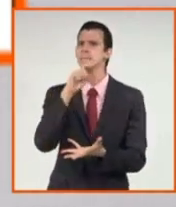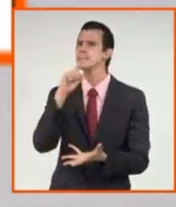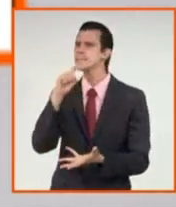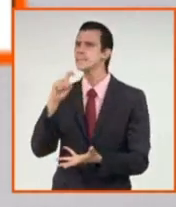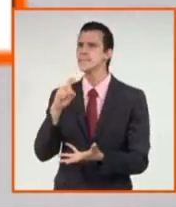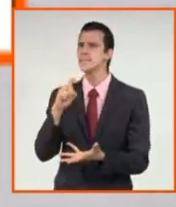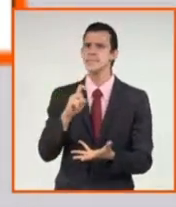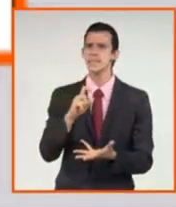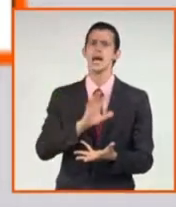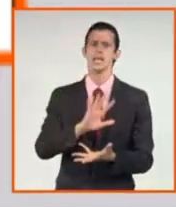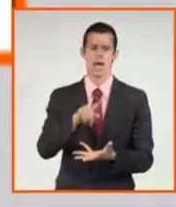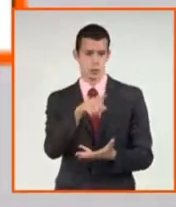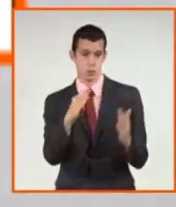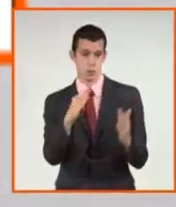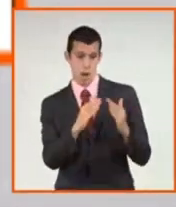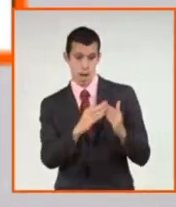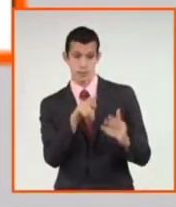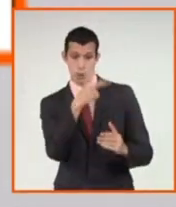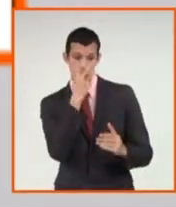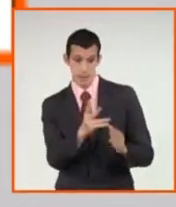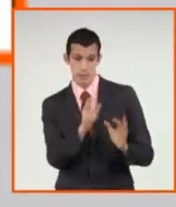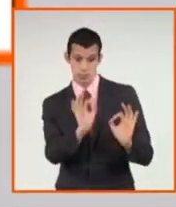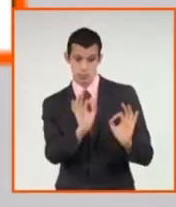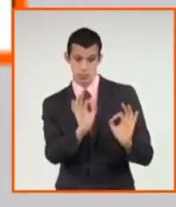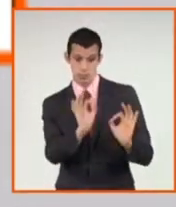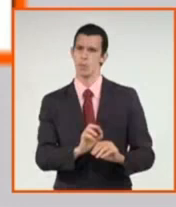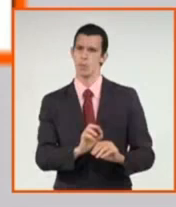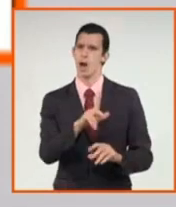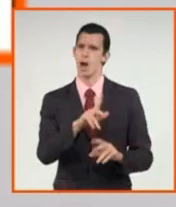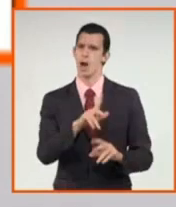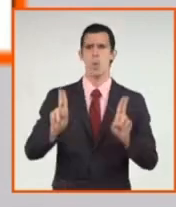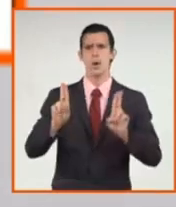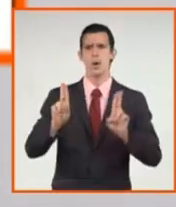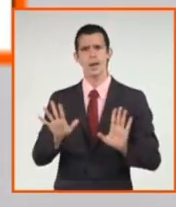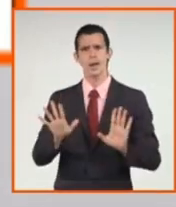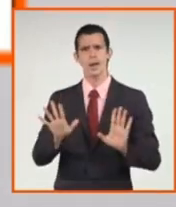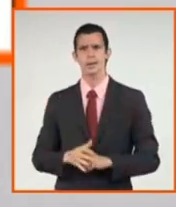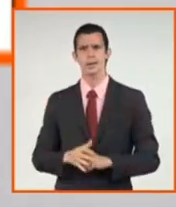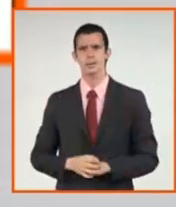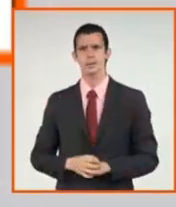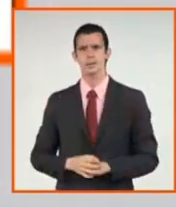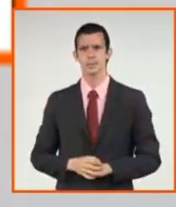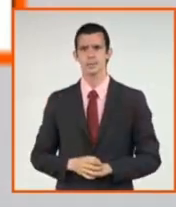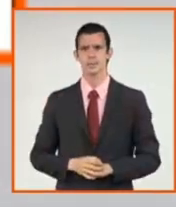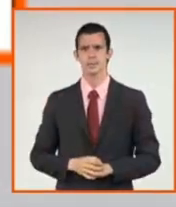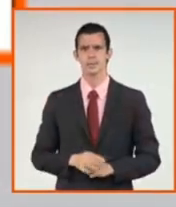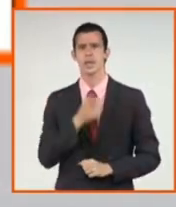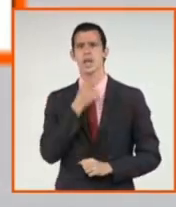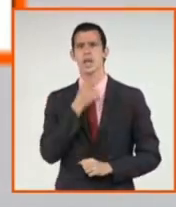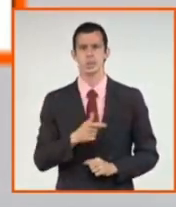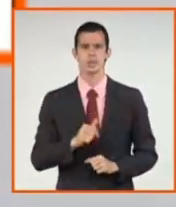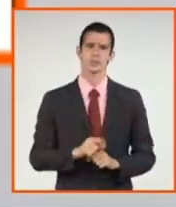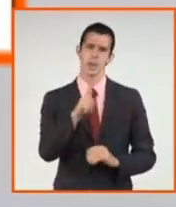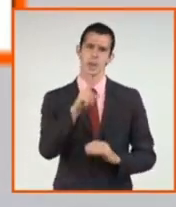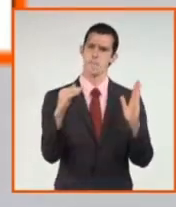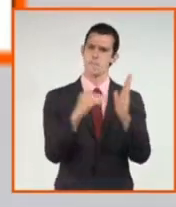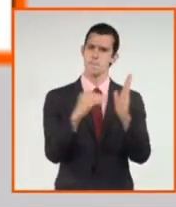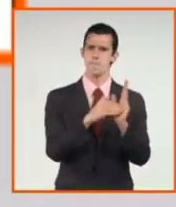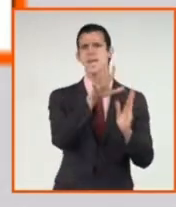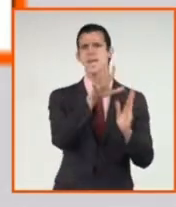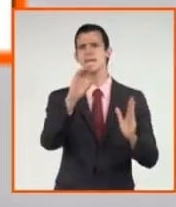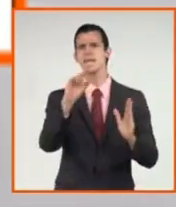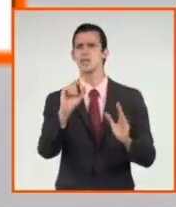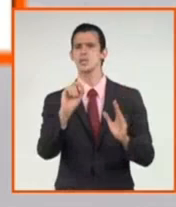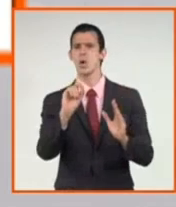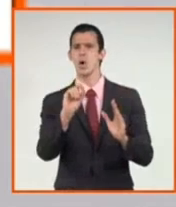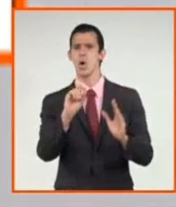discúlpeme al año 125 kilos o ahora al mes y 1.500 kilos huaura line financiado kilowatt bueno